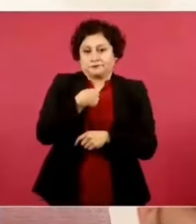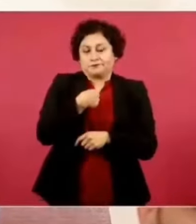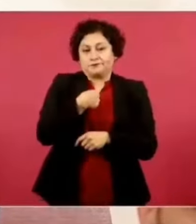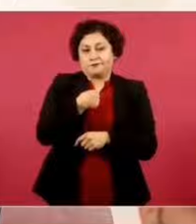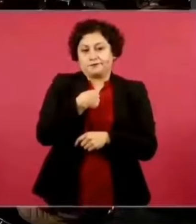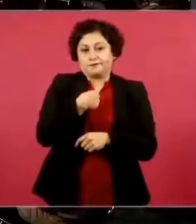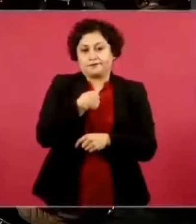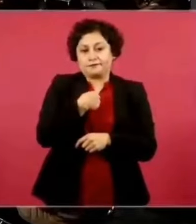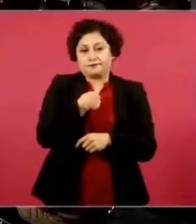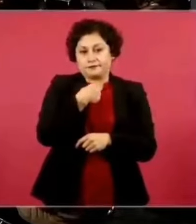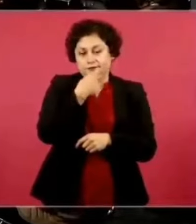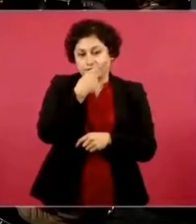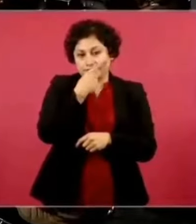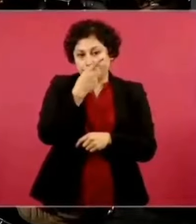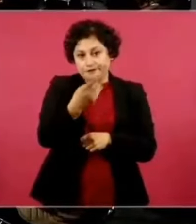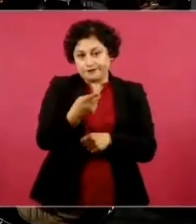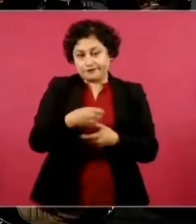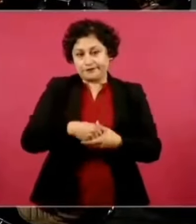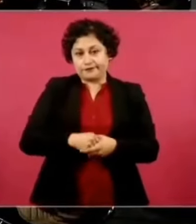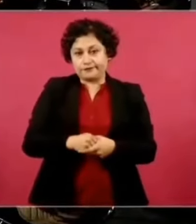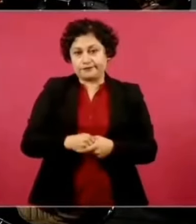el